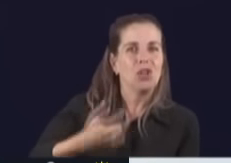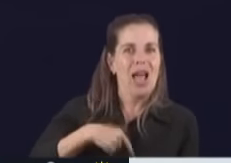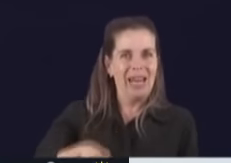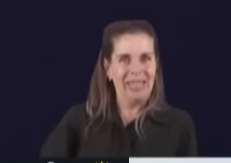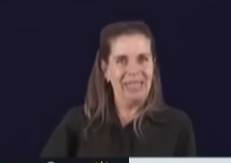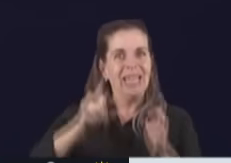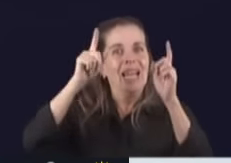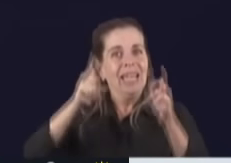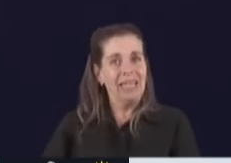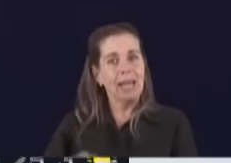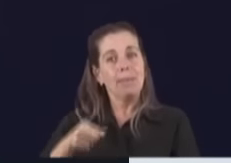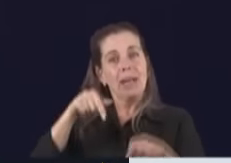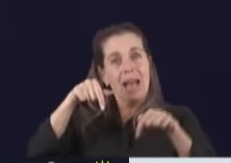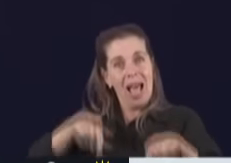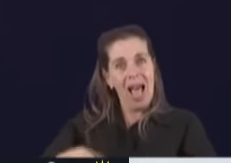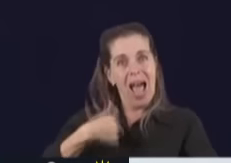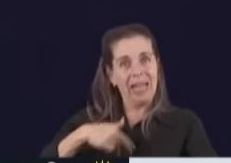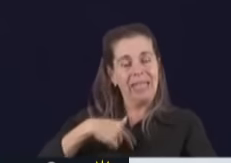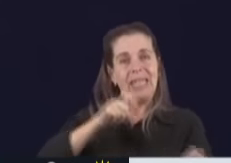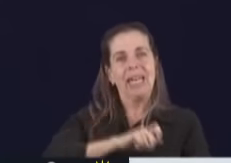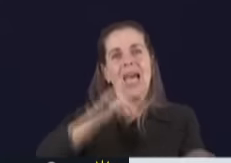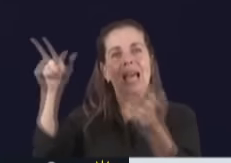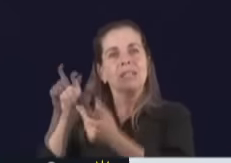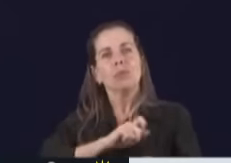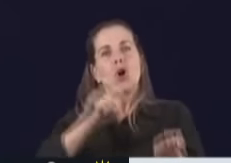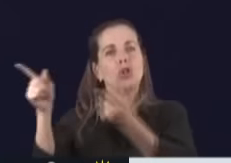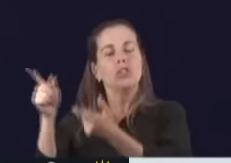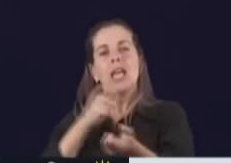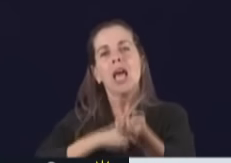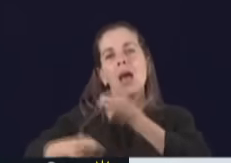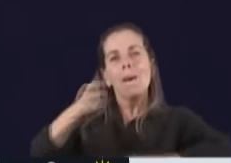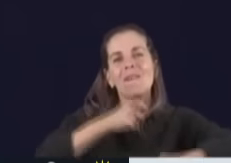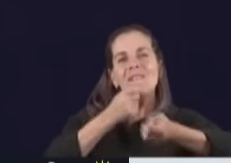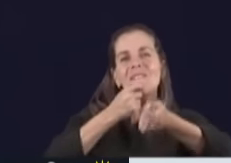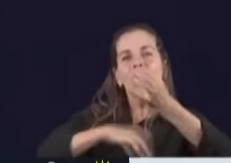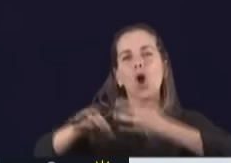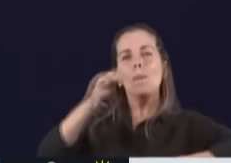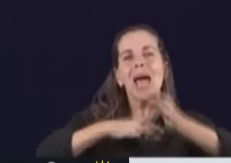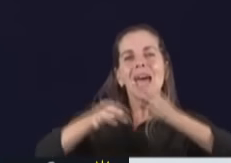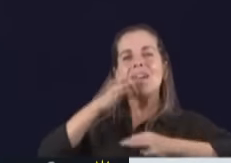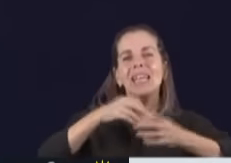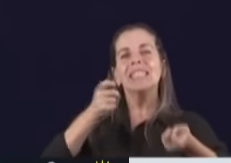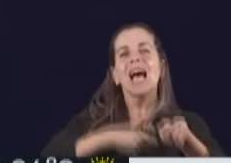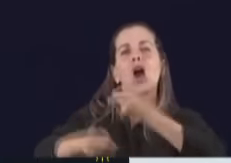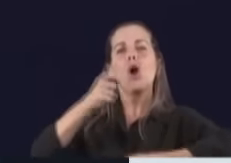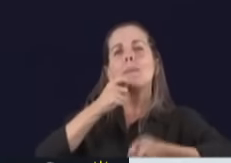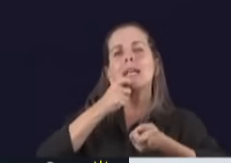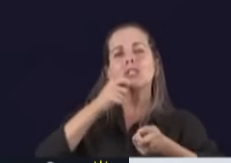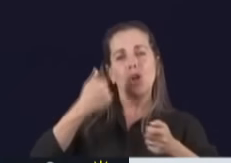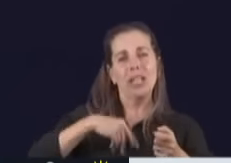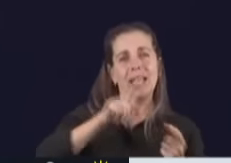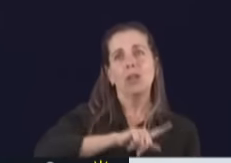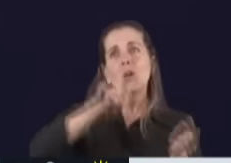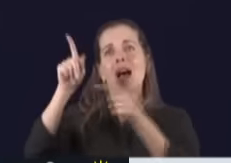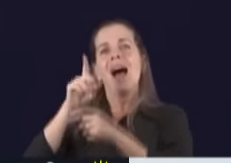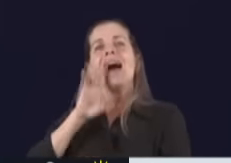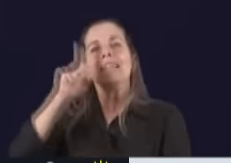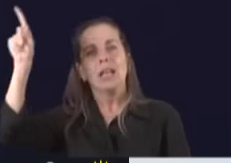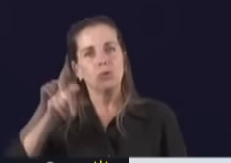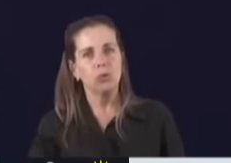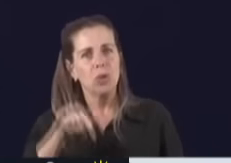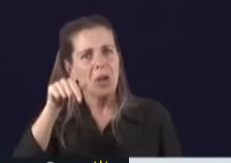argentinos entren con más facilidad al mercado más grande del mundo. El inicio de este proceso no es un hecho aislado, es el